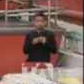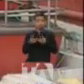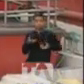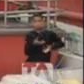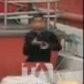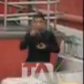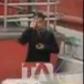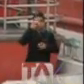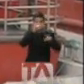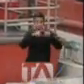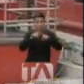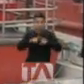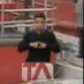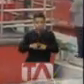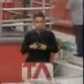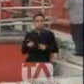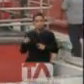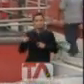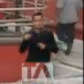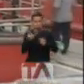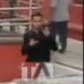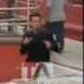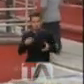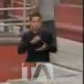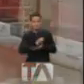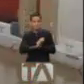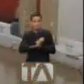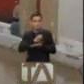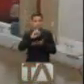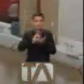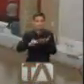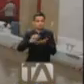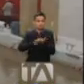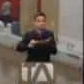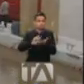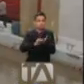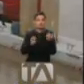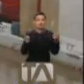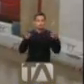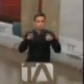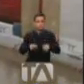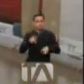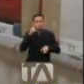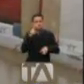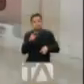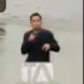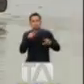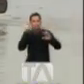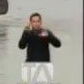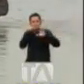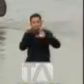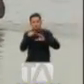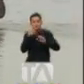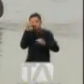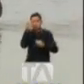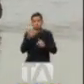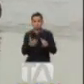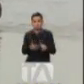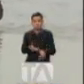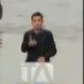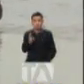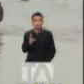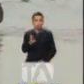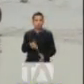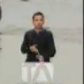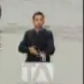los bomberos. Y que fue lo único que los piratas no pudieron arrebatarles. Quedaron los agujeros de los tiros propiciados por escopetas calibre 12, que